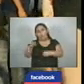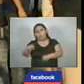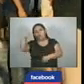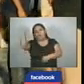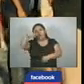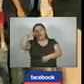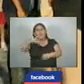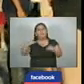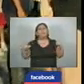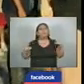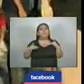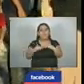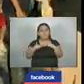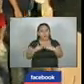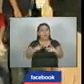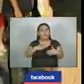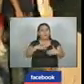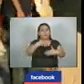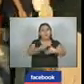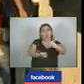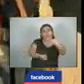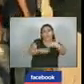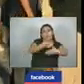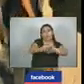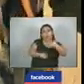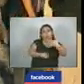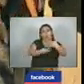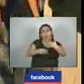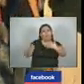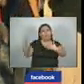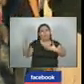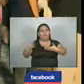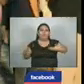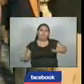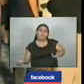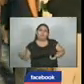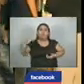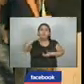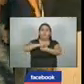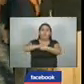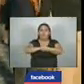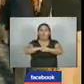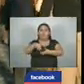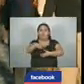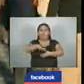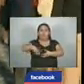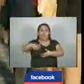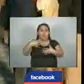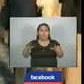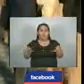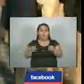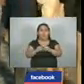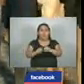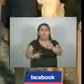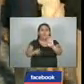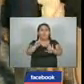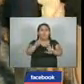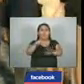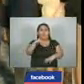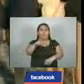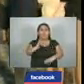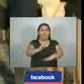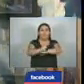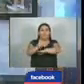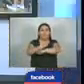y por supuesto, la tecnología que va de la mano en este tipo de lugares que hoy suman seis más en el